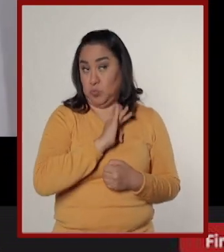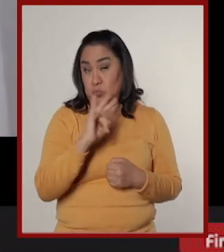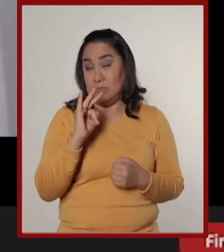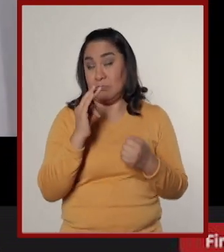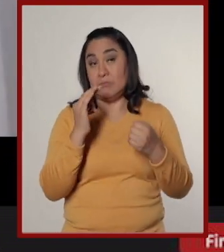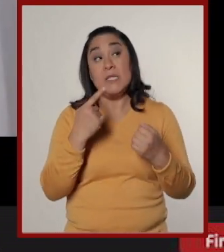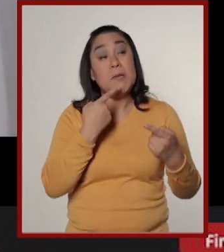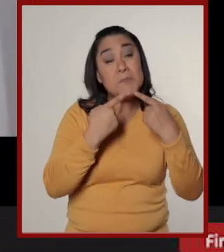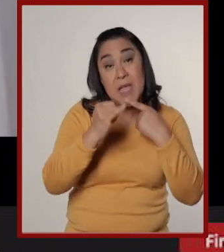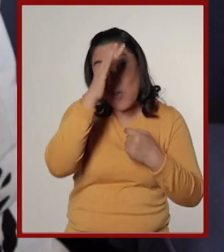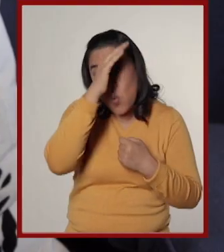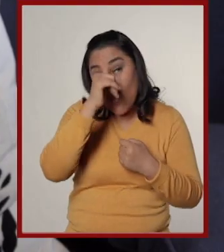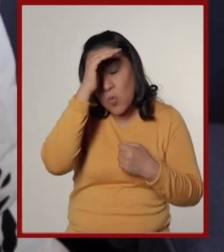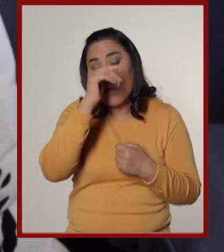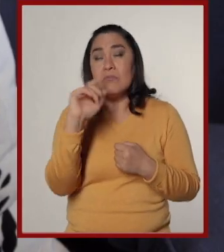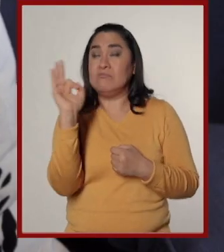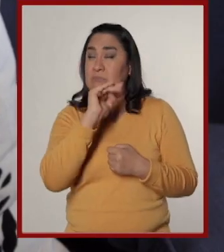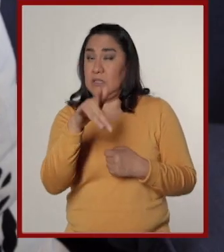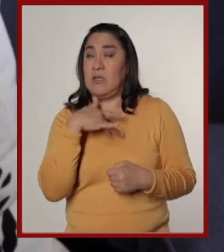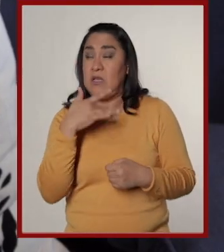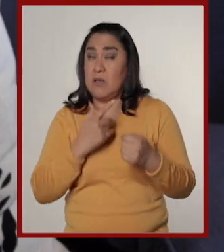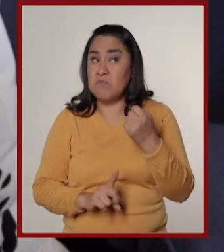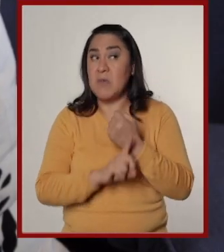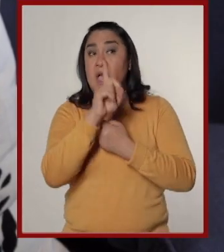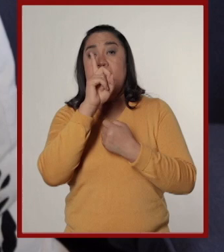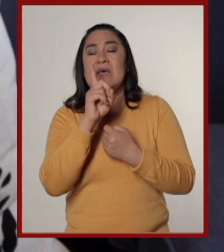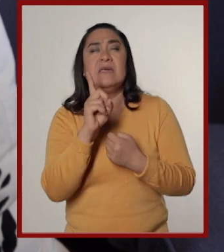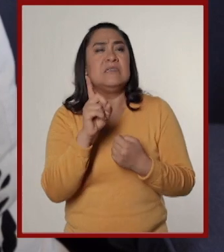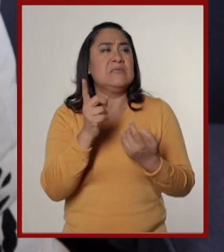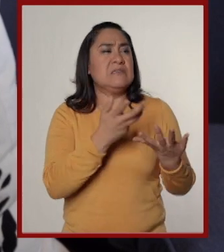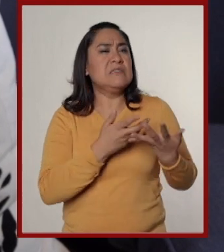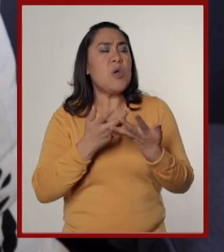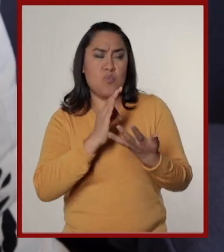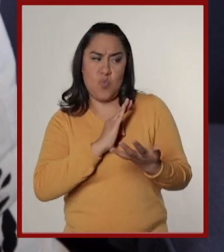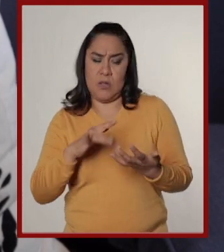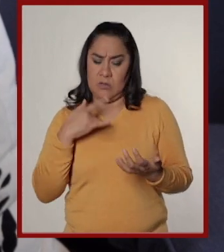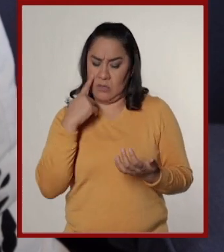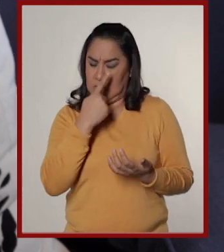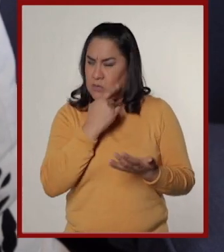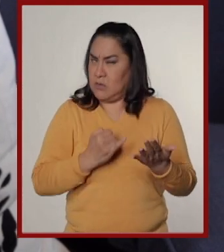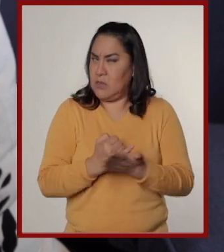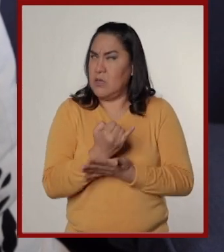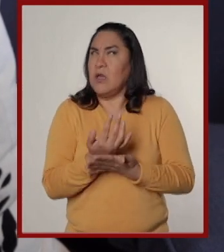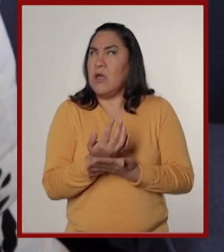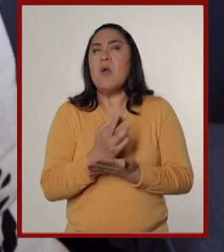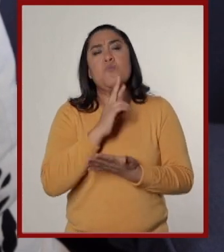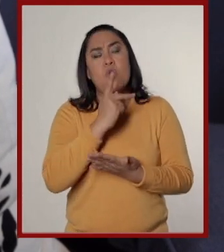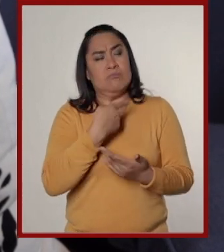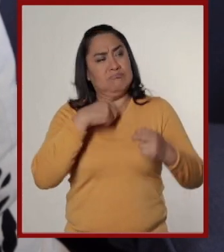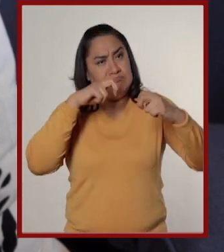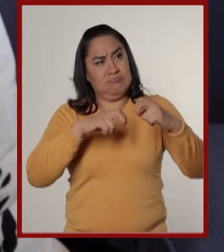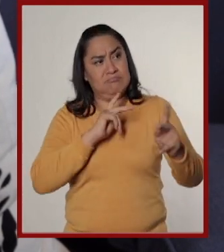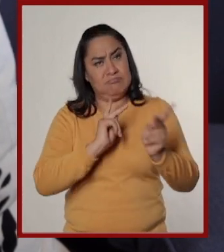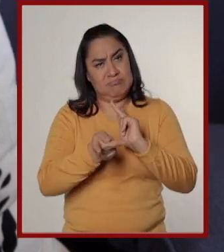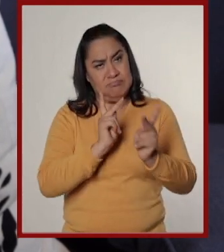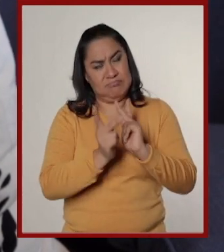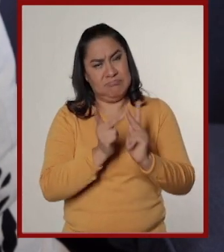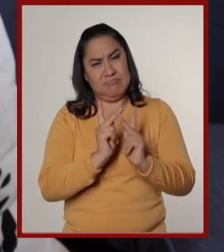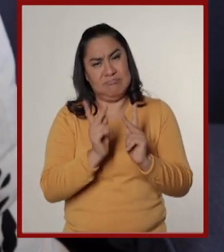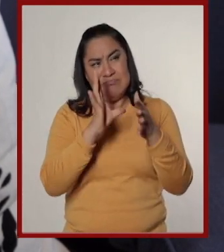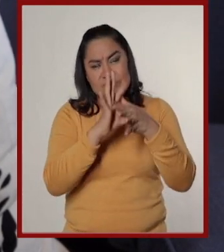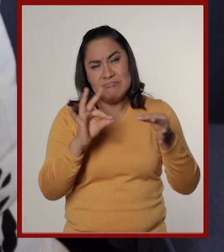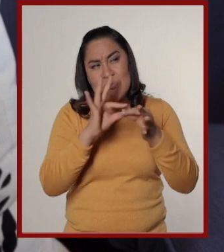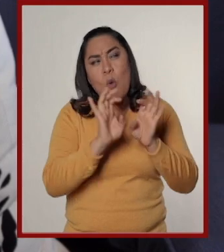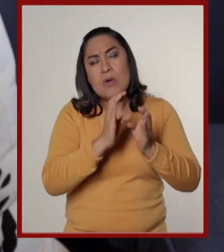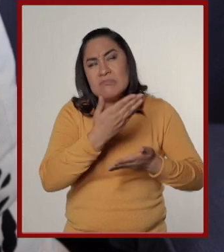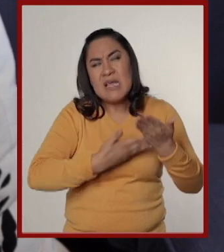Sí, me quedo yo con eso. Berta, muchísimas gracias por esta entrevista tan enriquecedora y que me queda más que claro que nuestra audiencia hoy en día va a